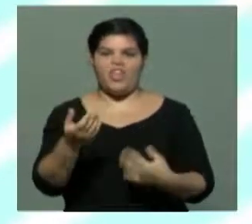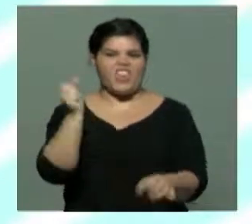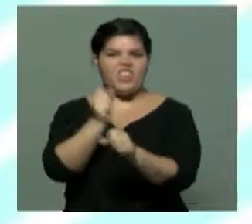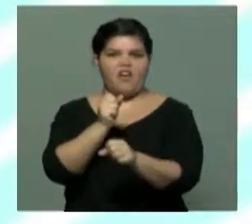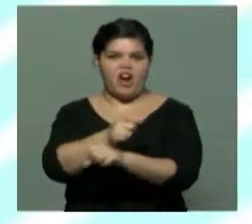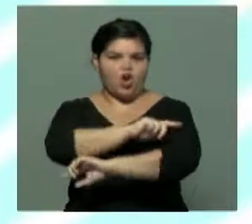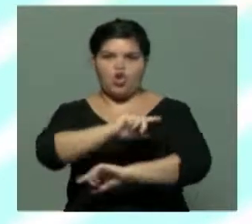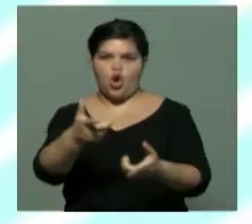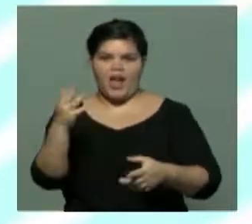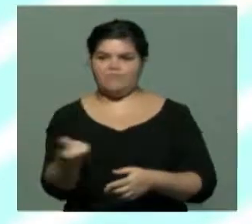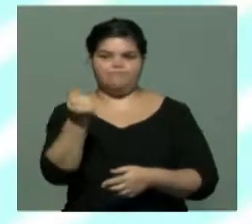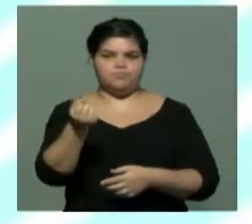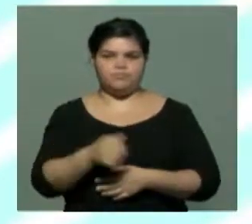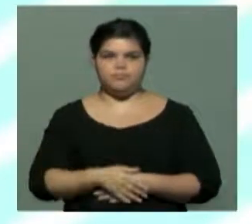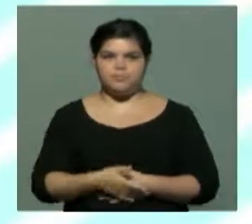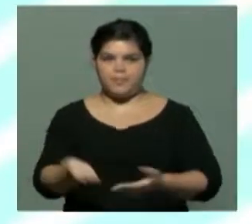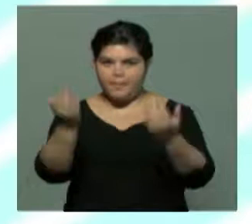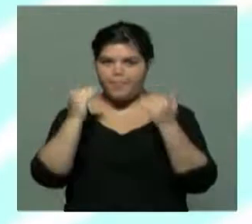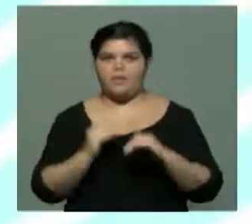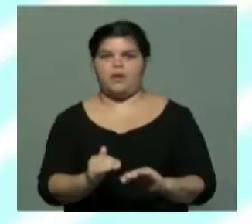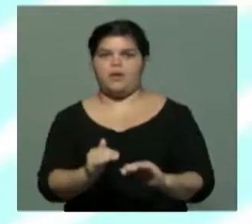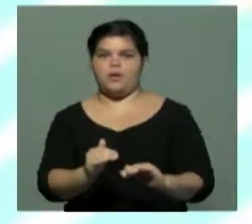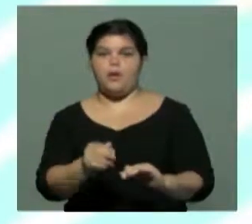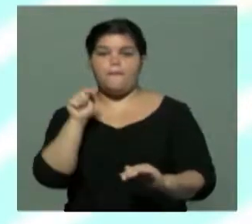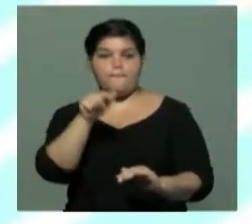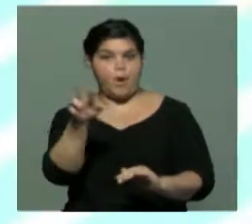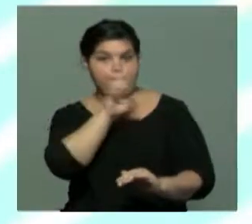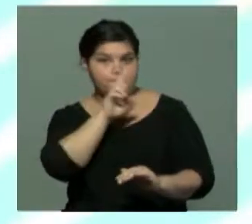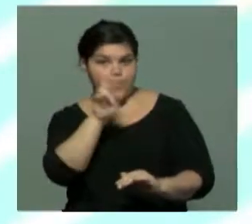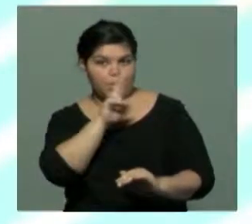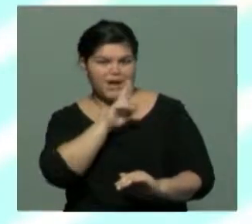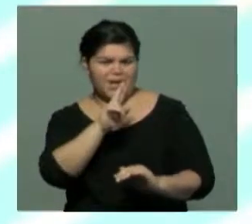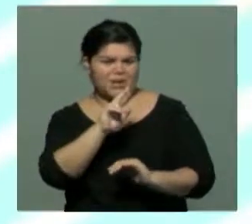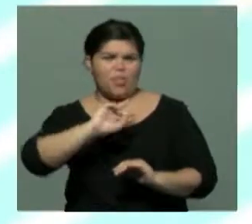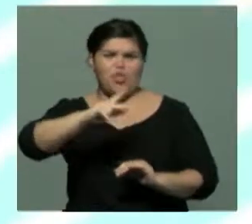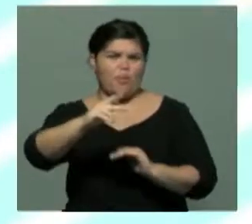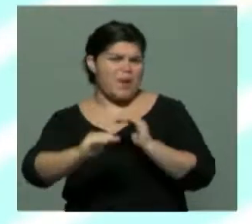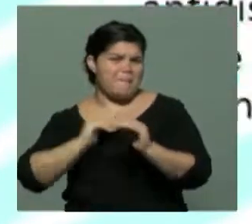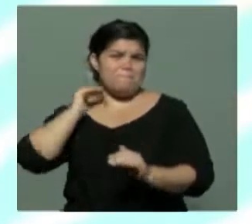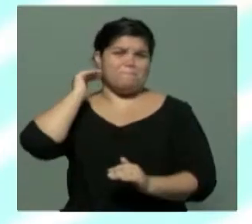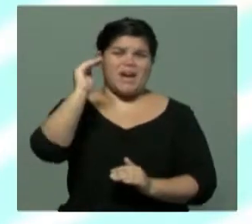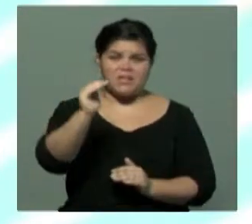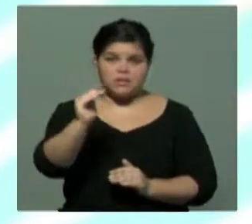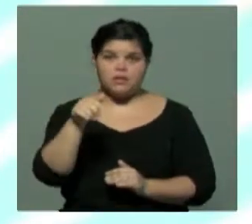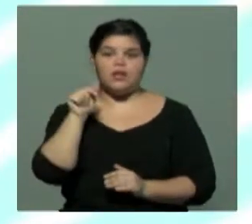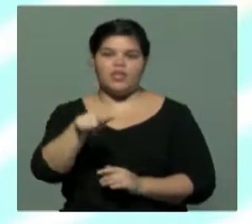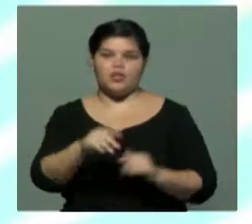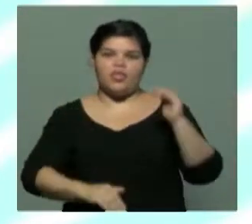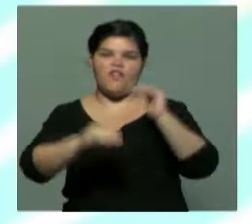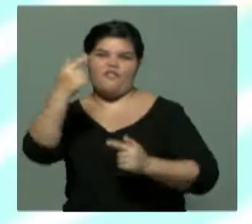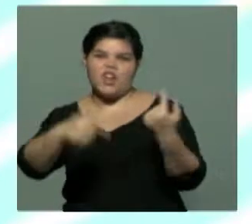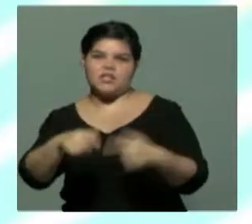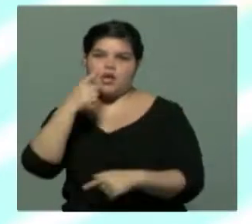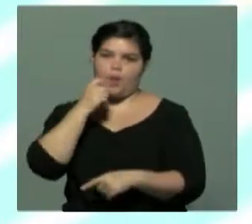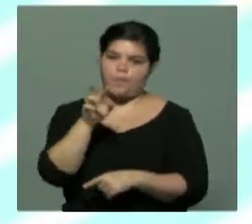Y un poquito más abajo, y si sos una mujer joven, más del doble. Esto un poco refleja la brecha que tenemos entre hombres y